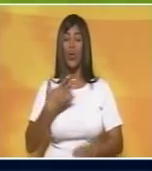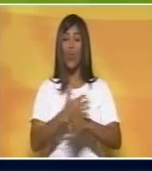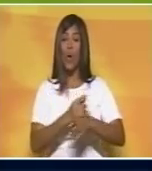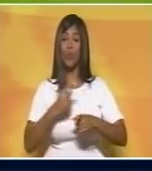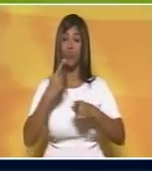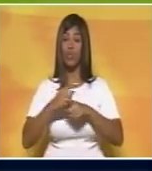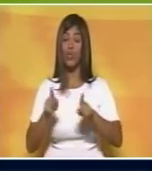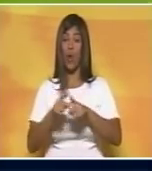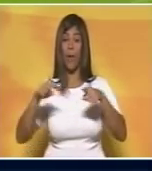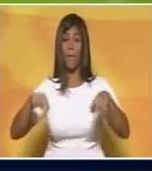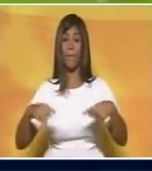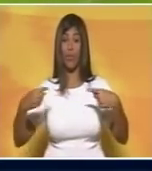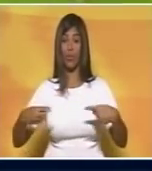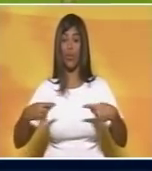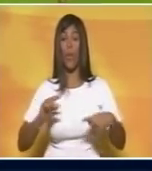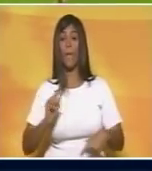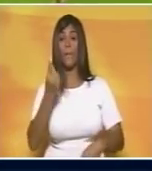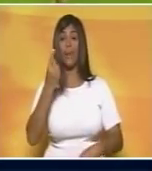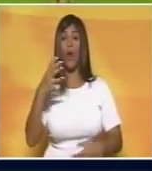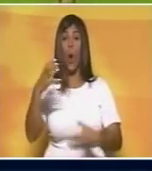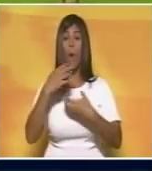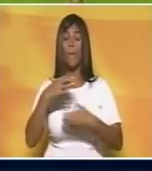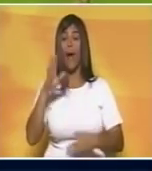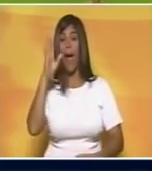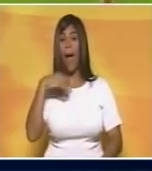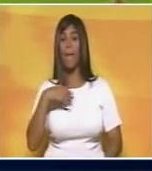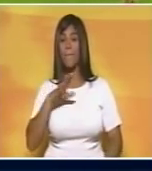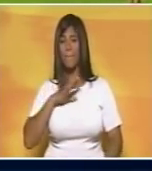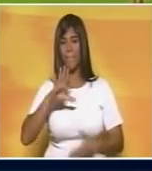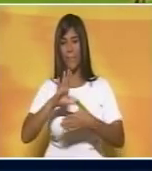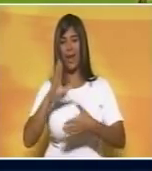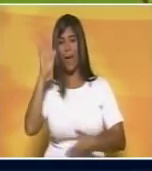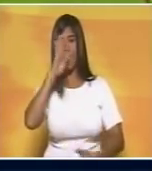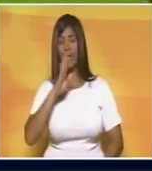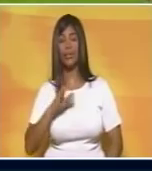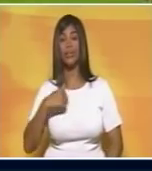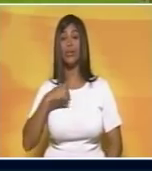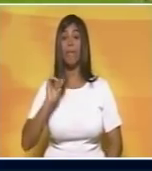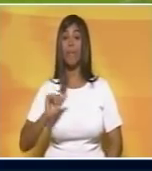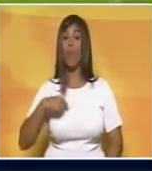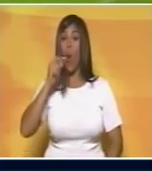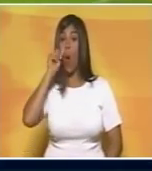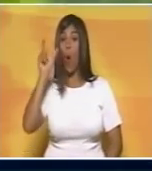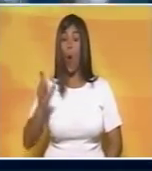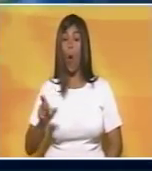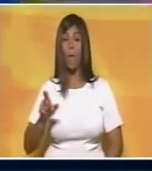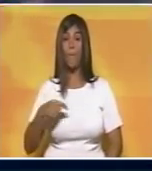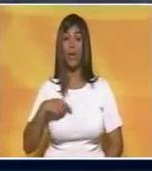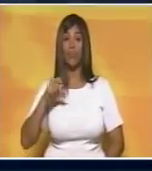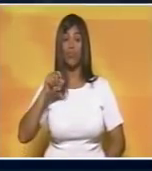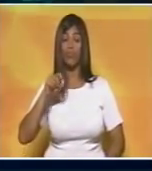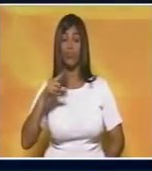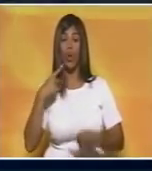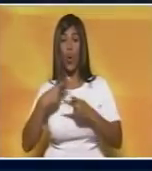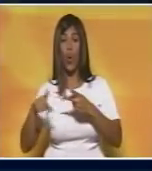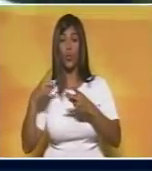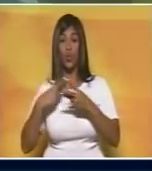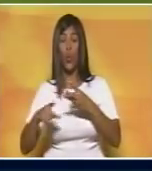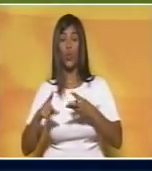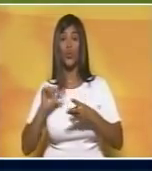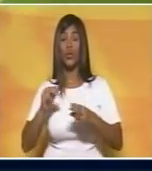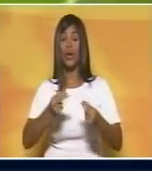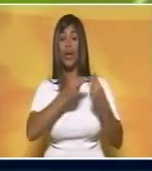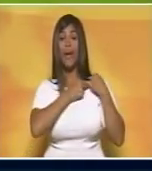para ambas selecciones en la Copa América de Brasil 2019 en Belo Horizonte. Luis Suárez, Nicolás Lodeiro y Edinson Cavani fueron